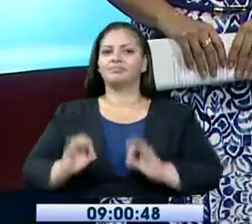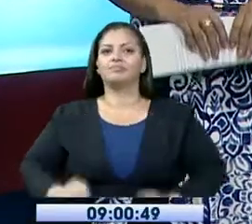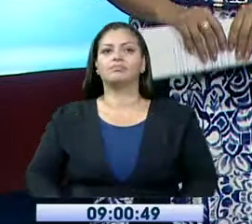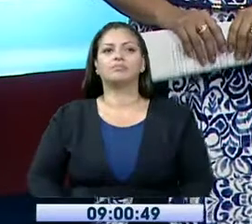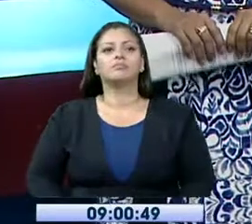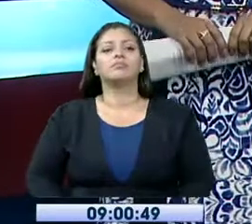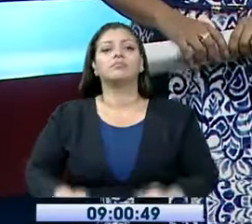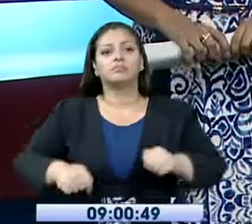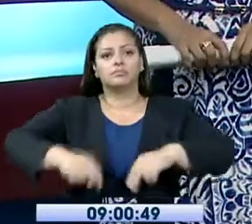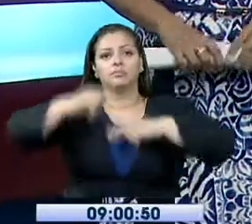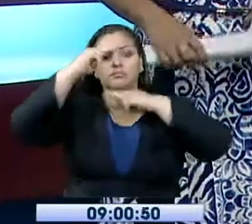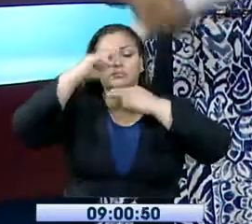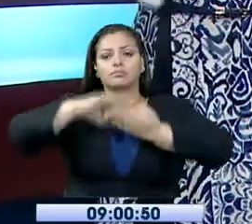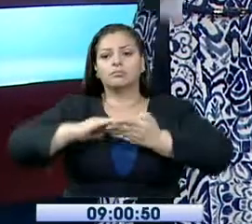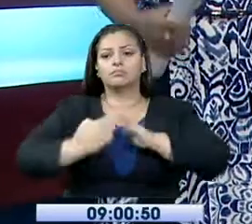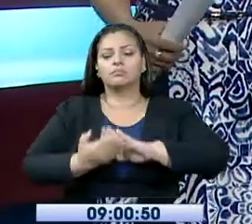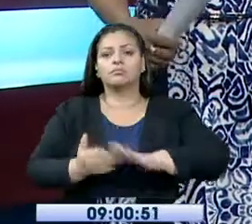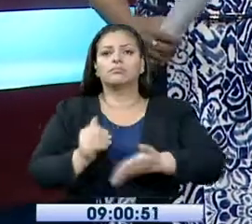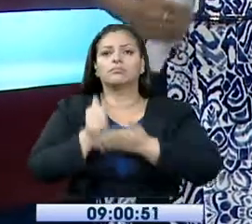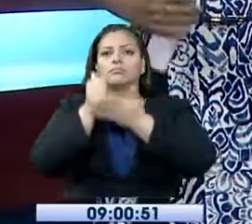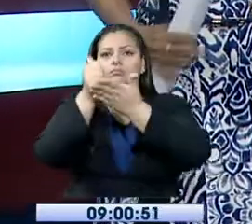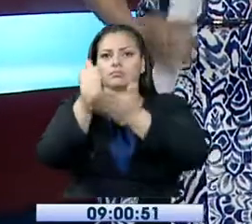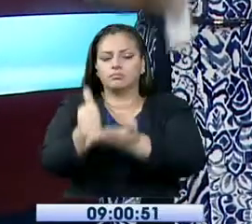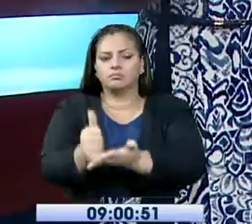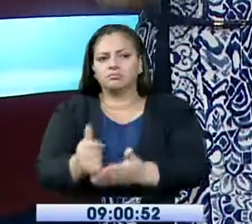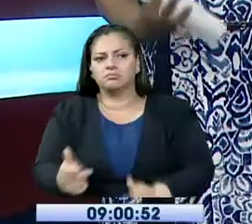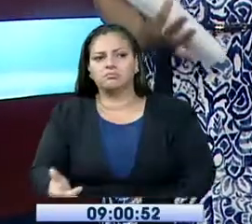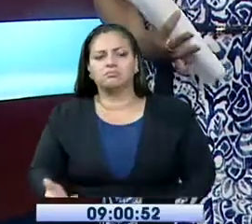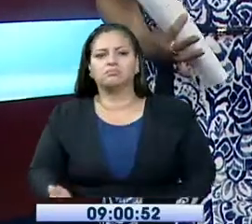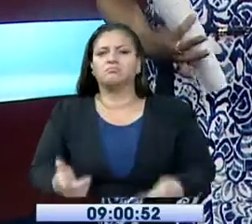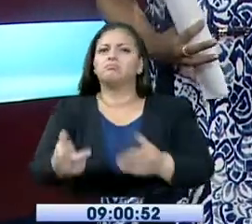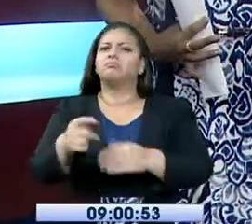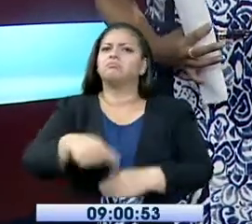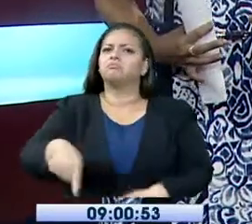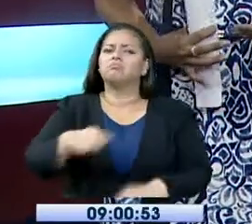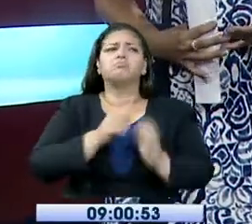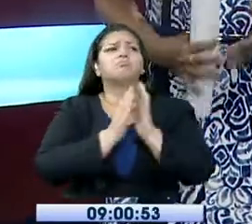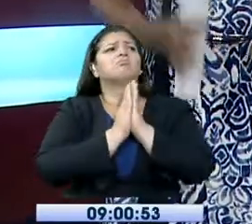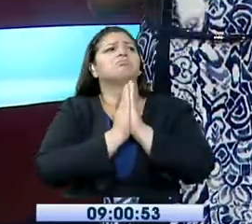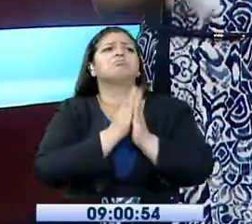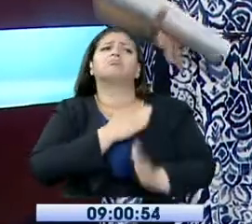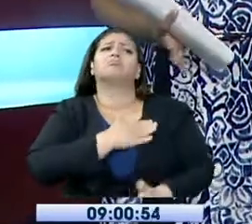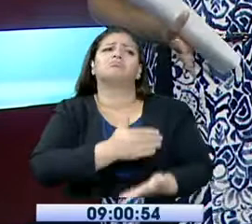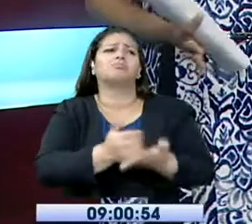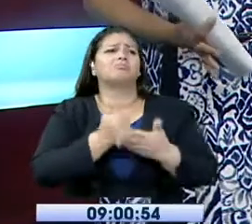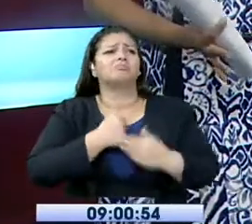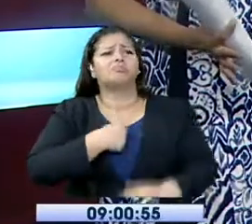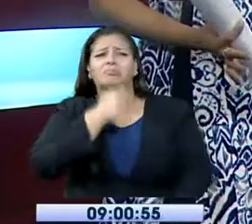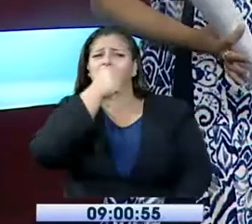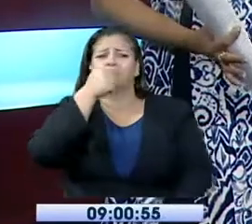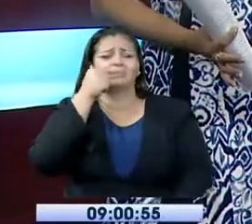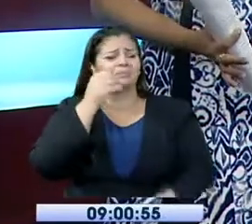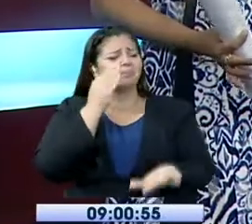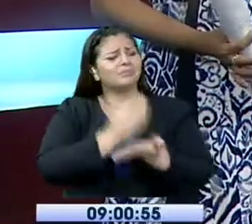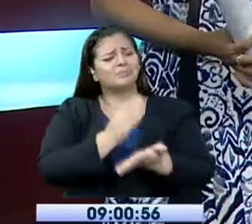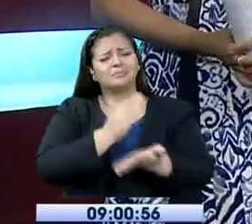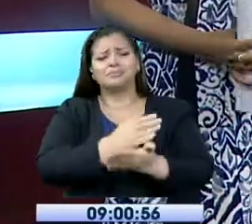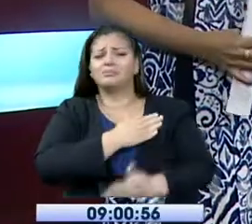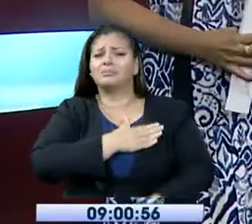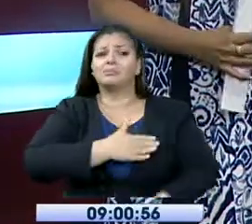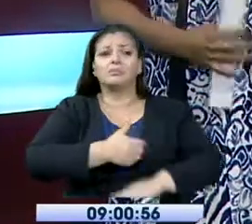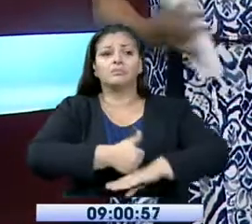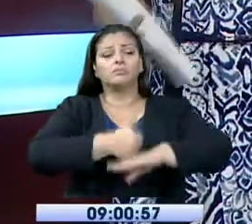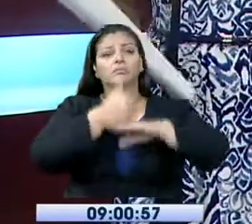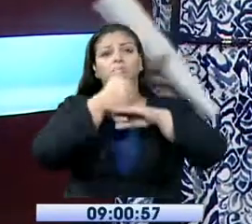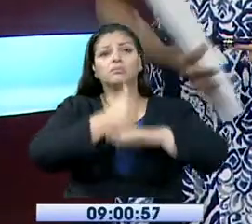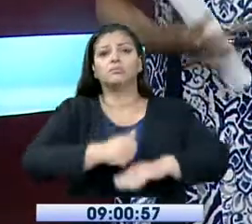a las drogas, que están buscando, que están pidiendo esa ayuda a gritos para que intervengan las autoridades de salud, sobre todo, y también